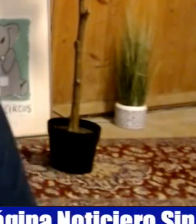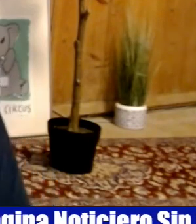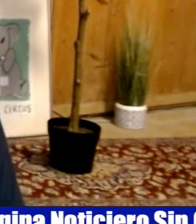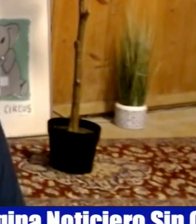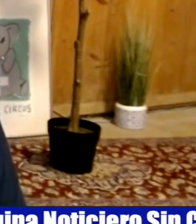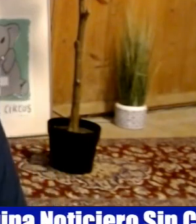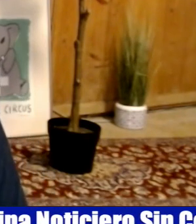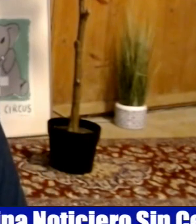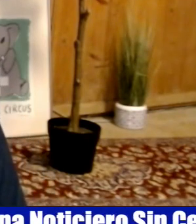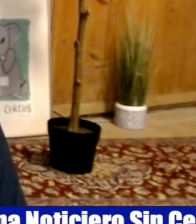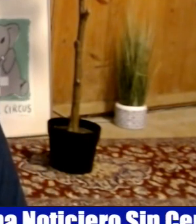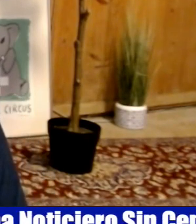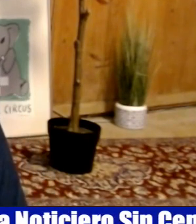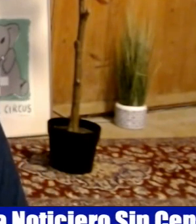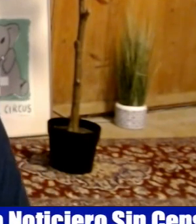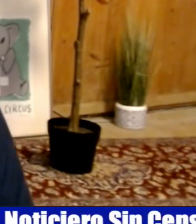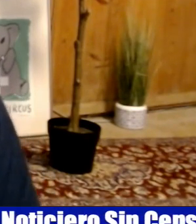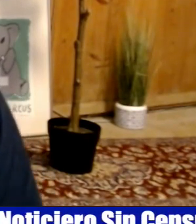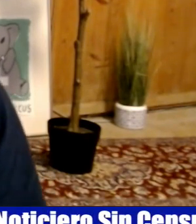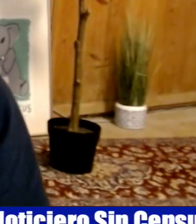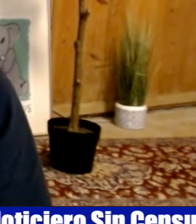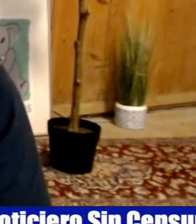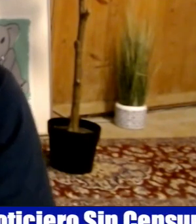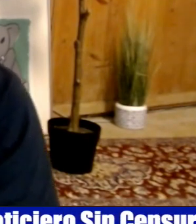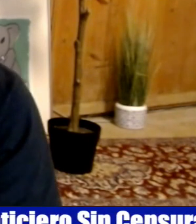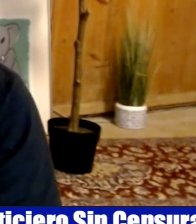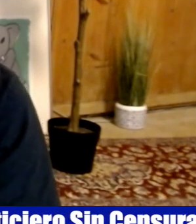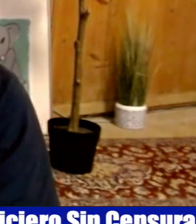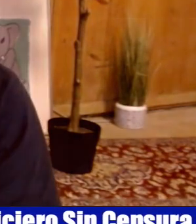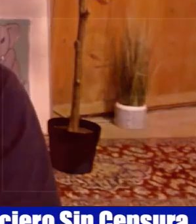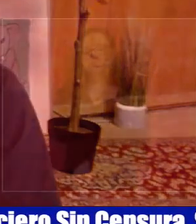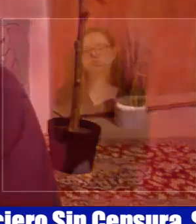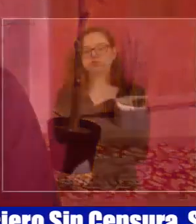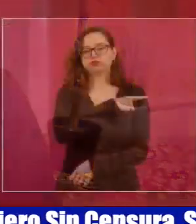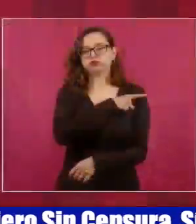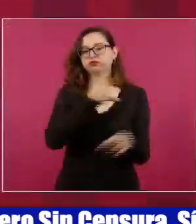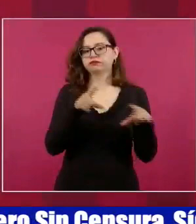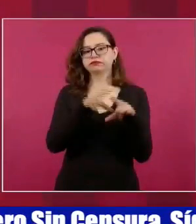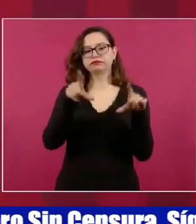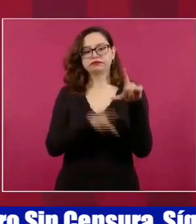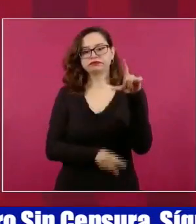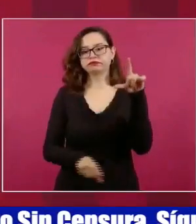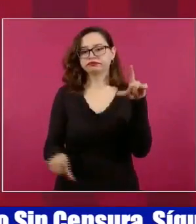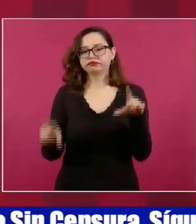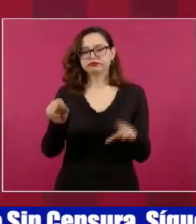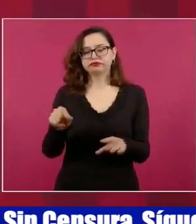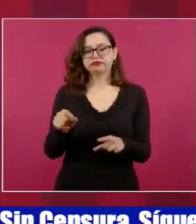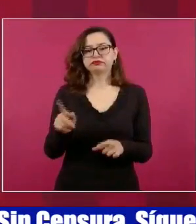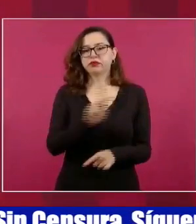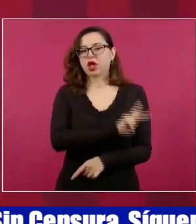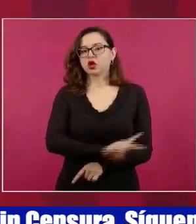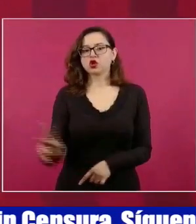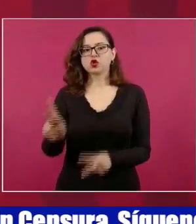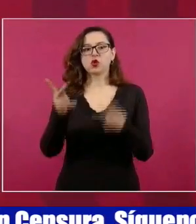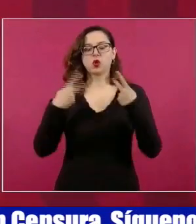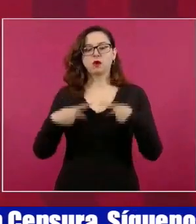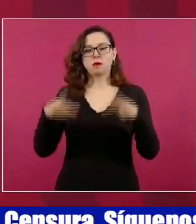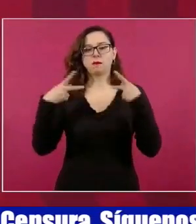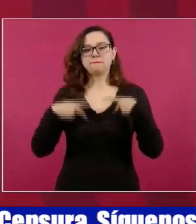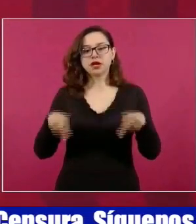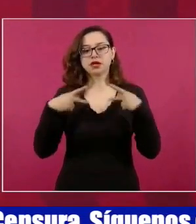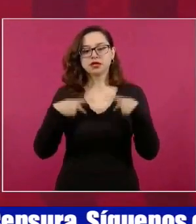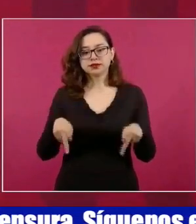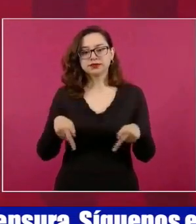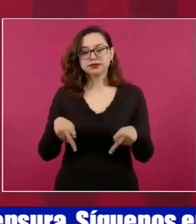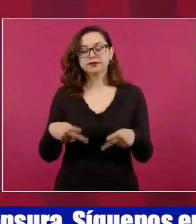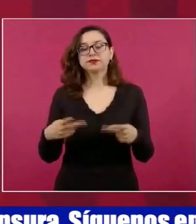Poder Judicial caracterizado por la corrupción. Advirtió que mañana mismo va a dar a conocer una serie de casos